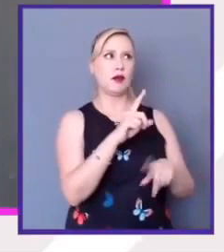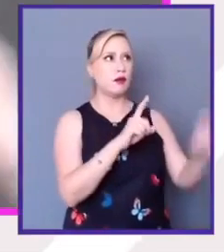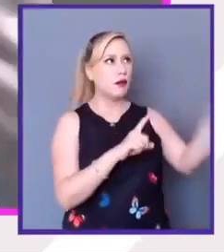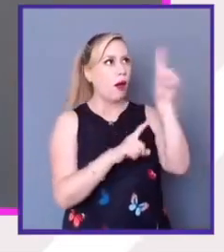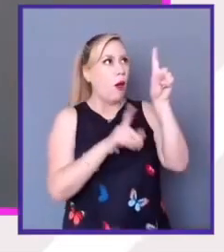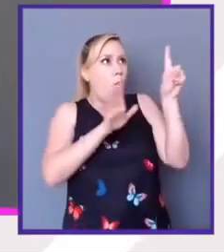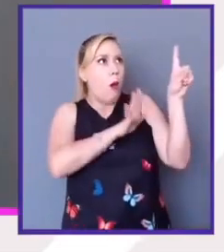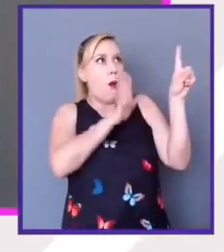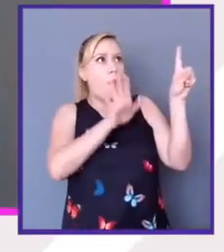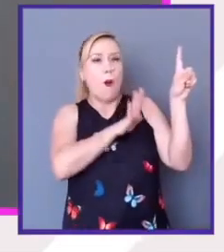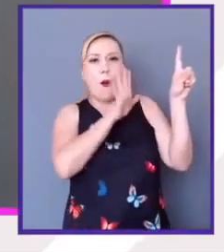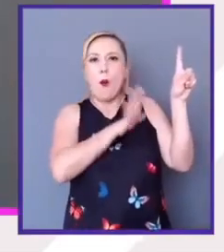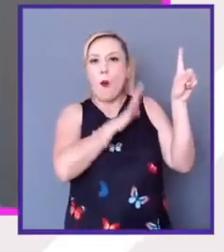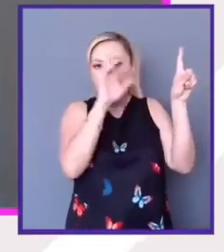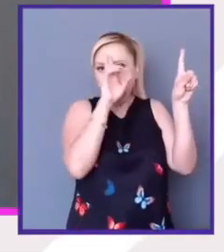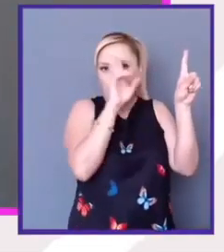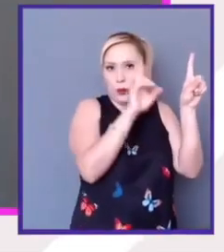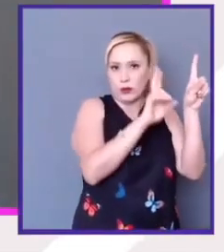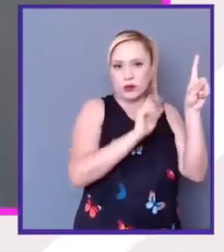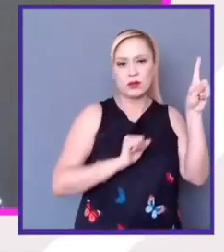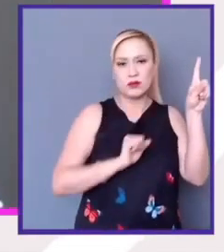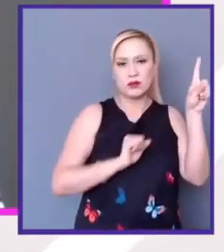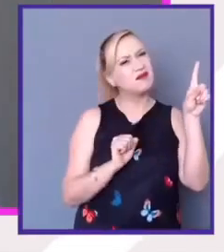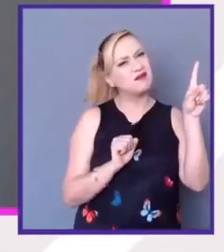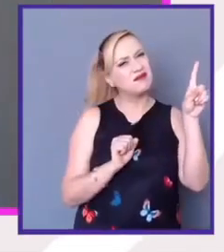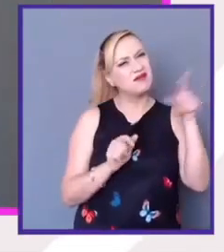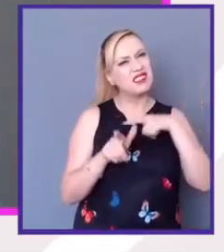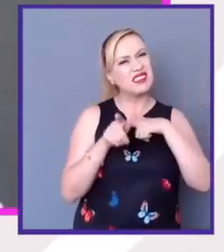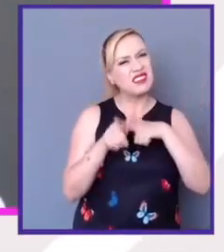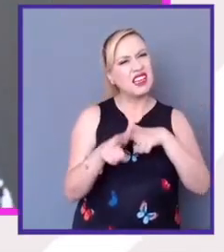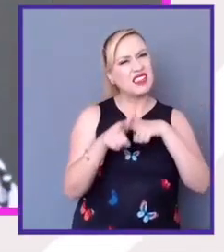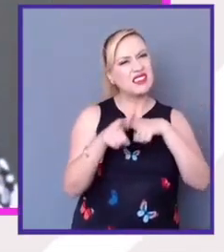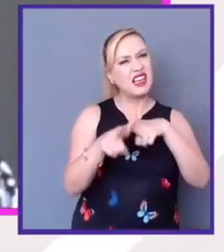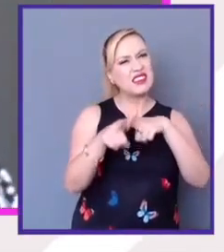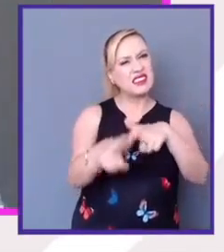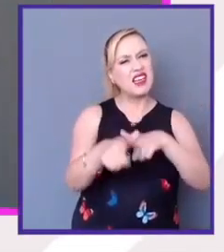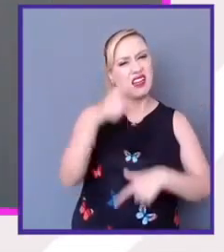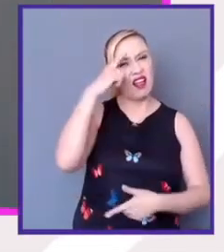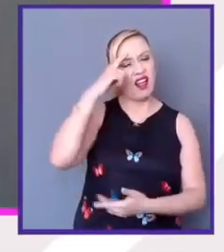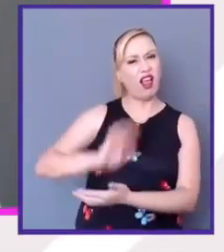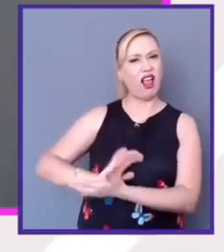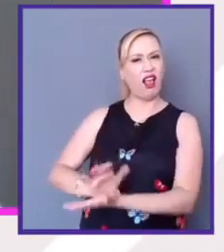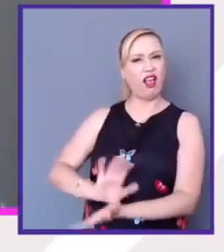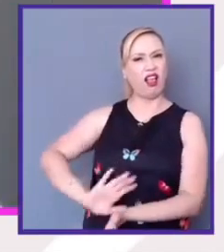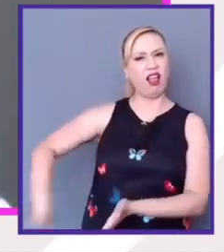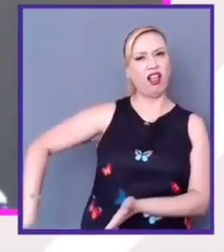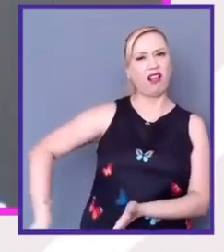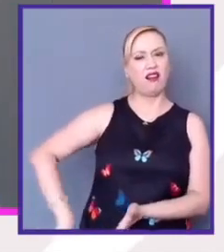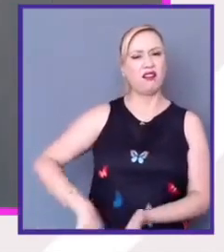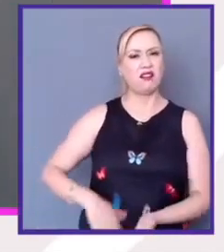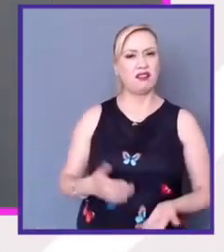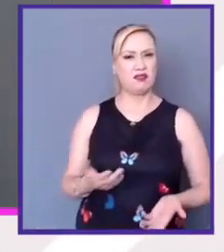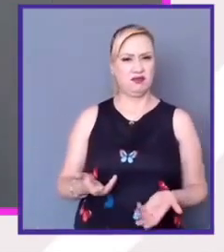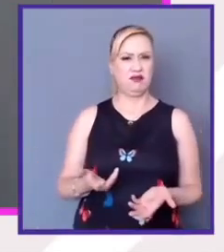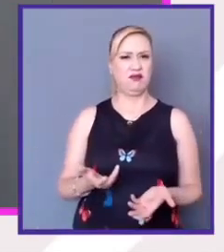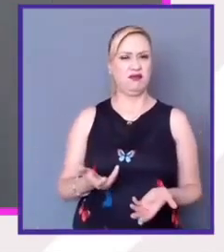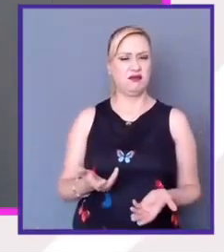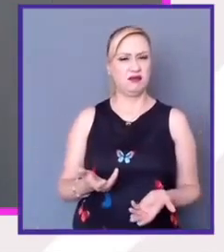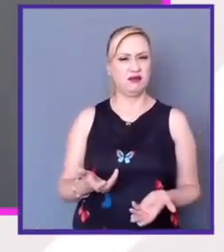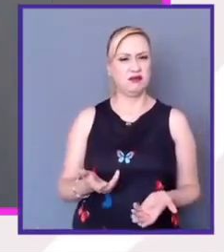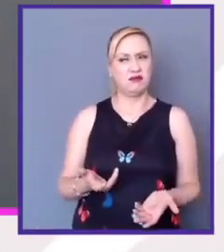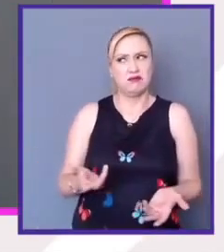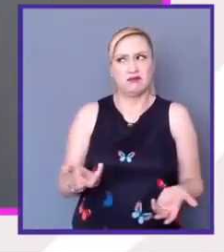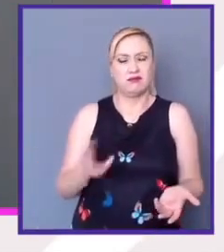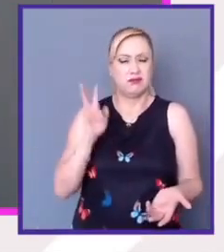siguen reproduciendo, pues sí, discursos racistas, ¿no? Excluyentes, discriminatorios, pues que al final